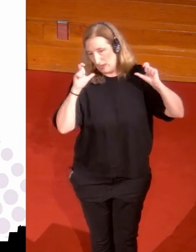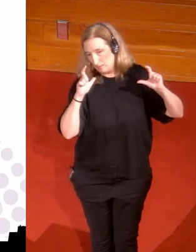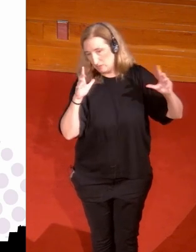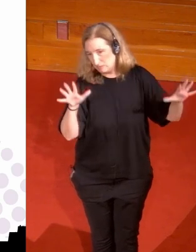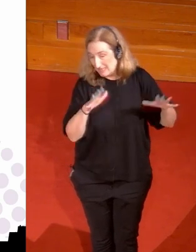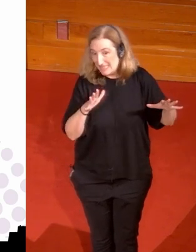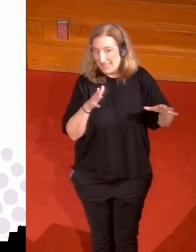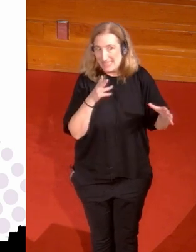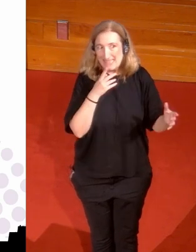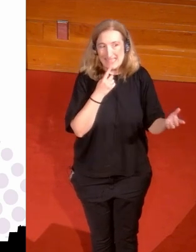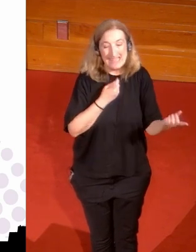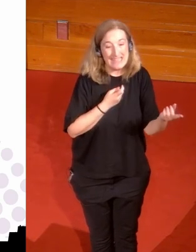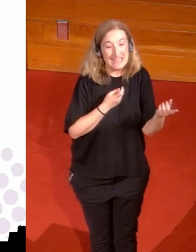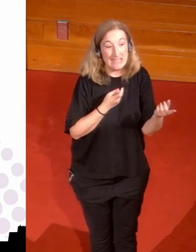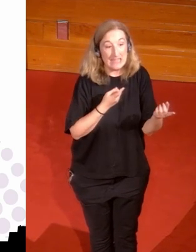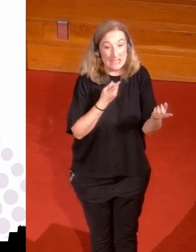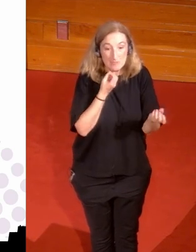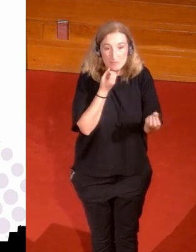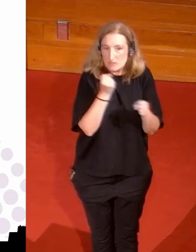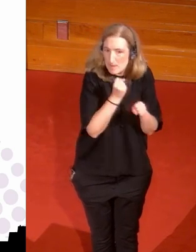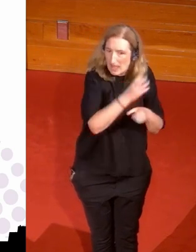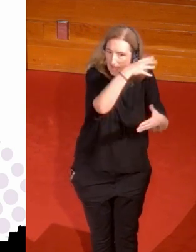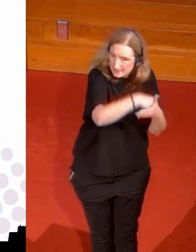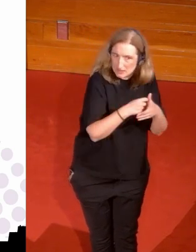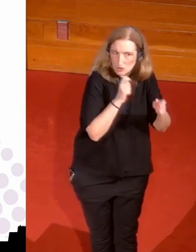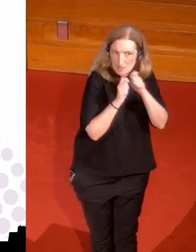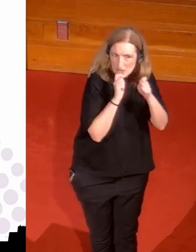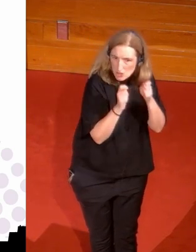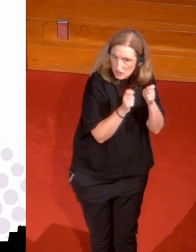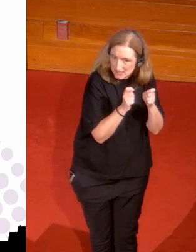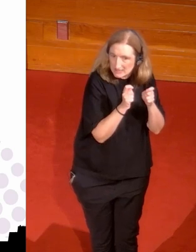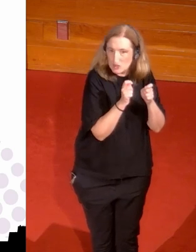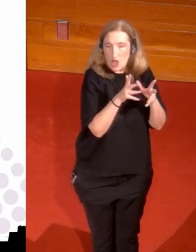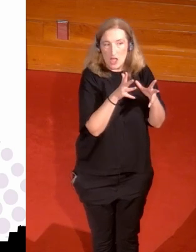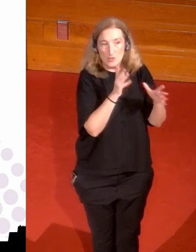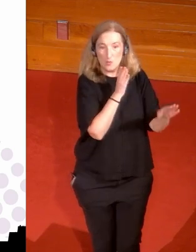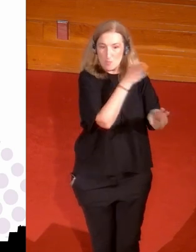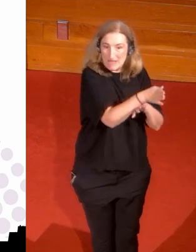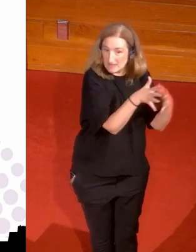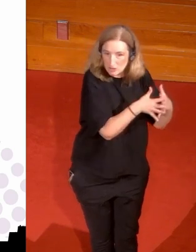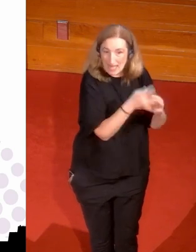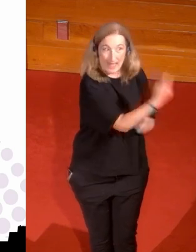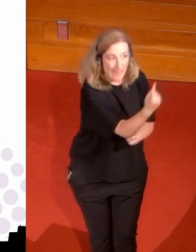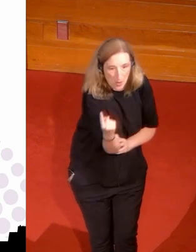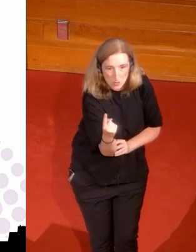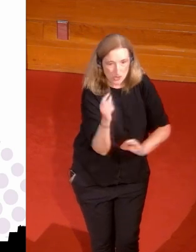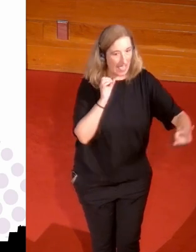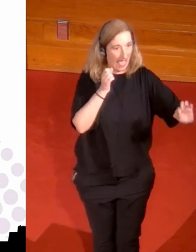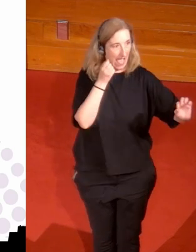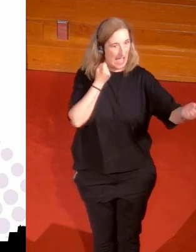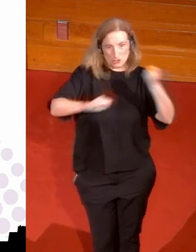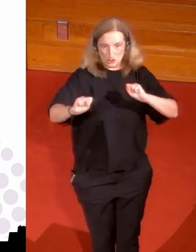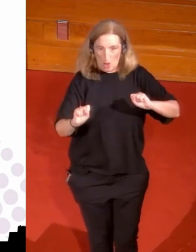información en Estados Unidos es muy agradecido porque es que Cada ciudadano es un actor No de verdad de